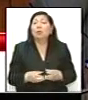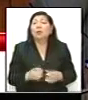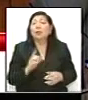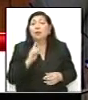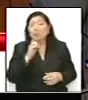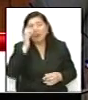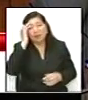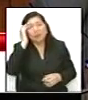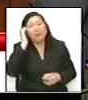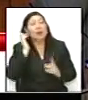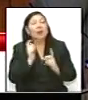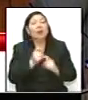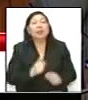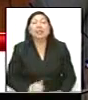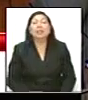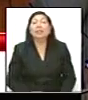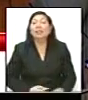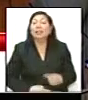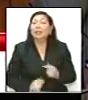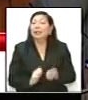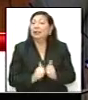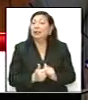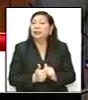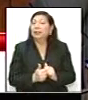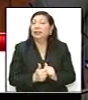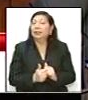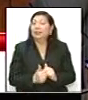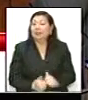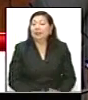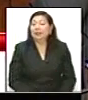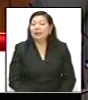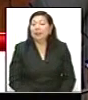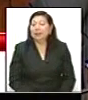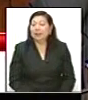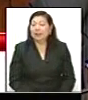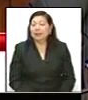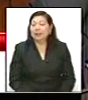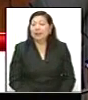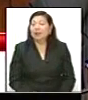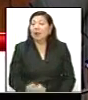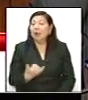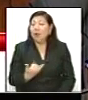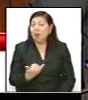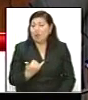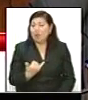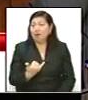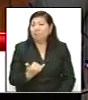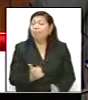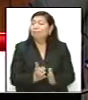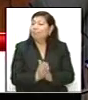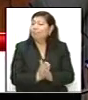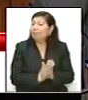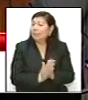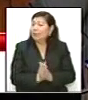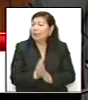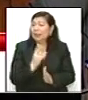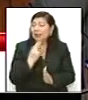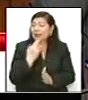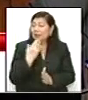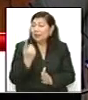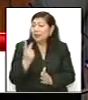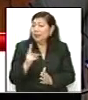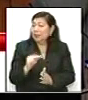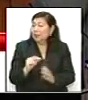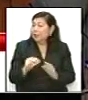doloso, el congresista será reemplazado por el accesitario. Y yo, en beneficio de quien no está acá,